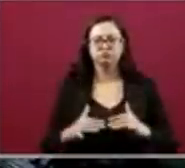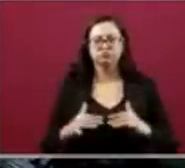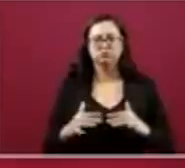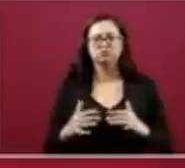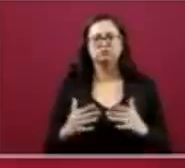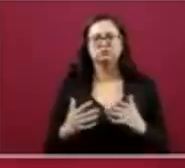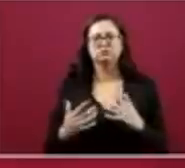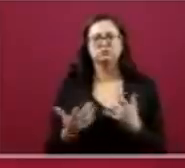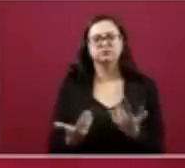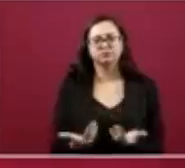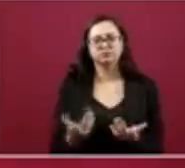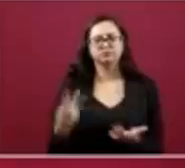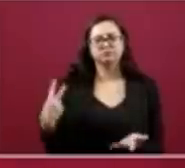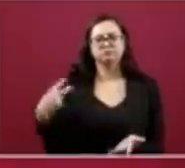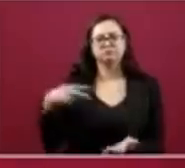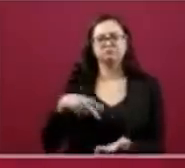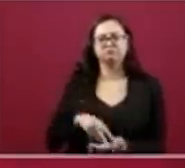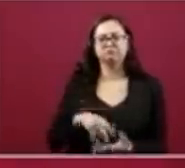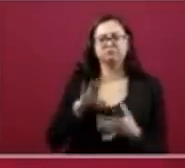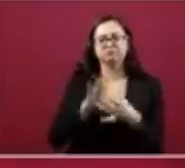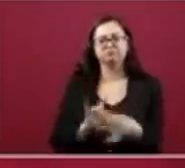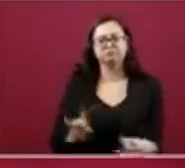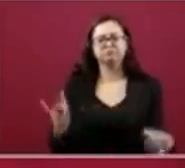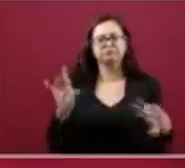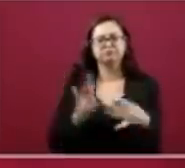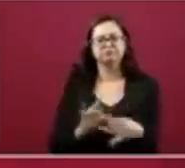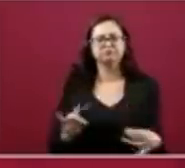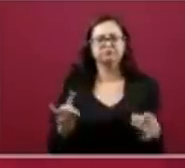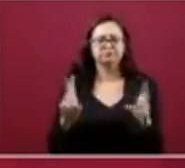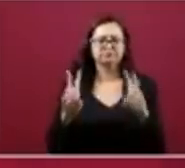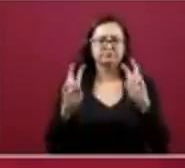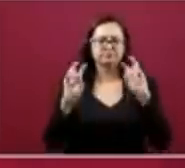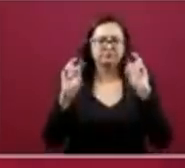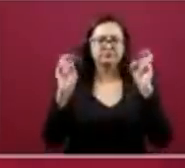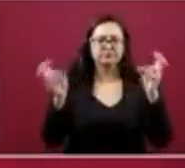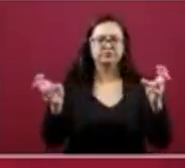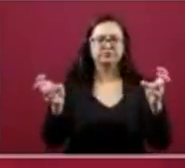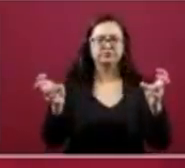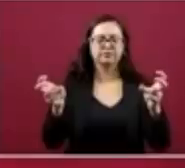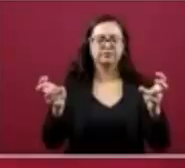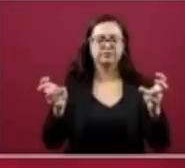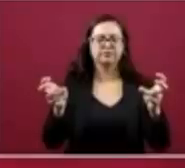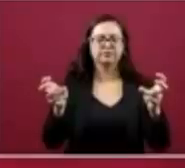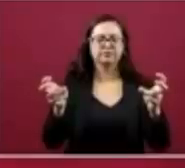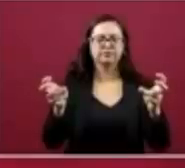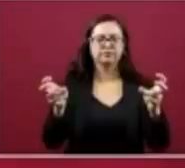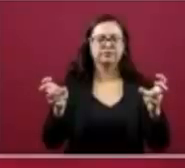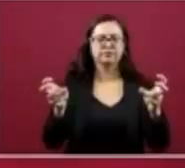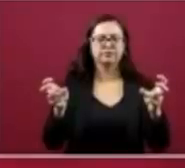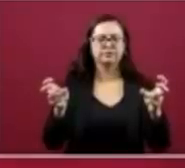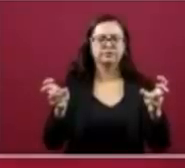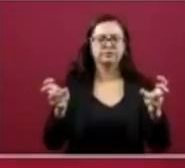y va a hablar sobre el tema de